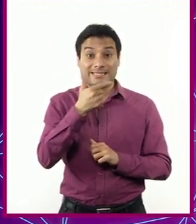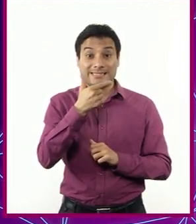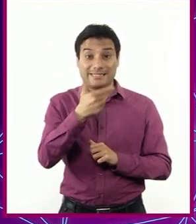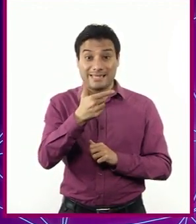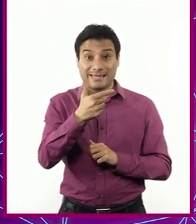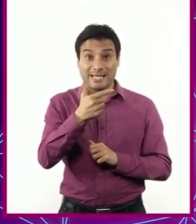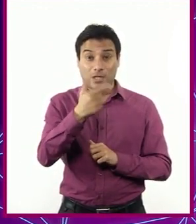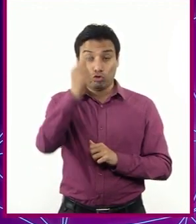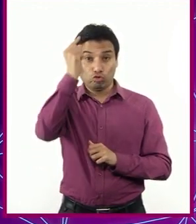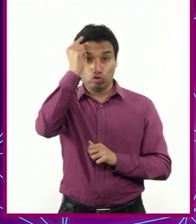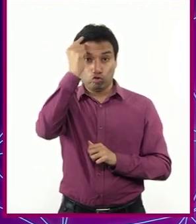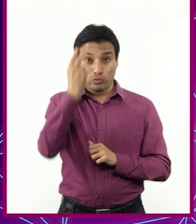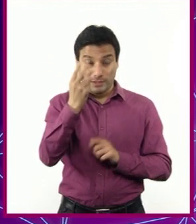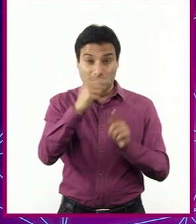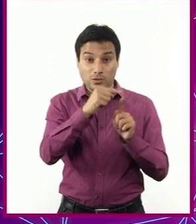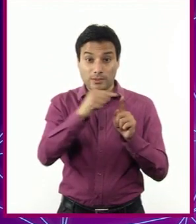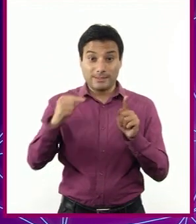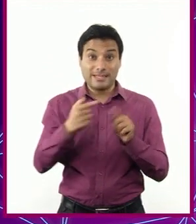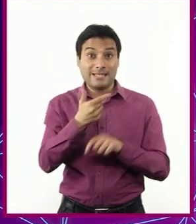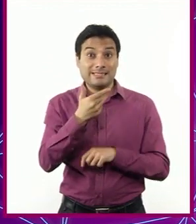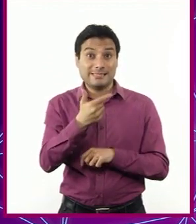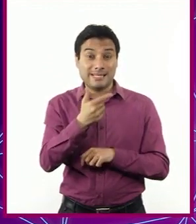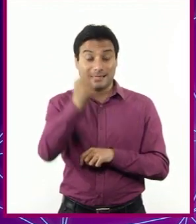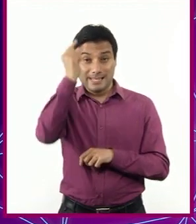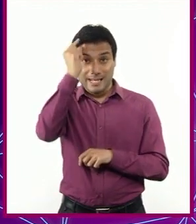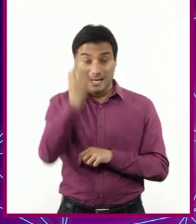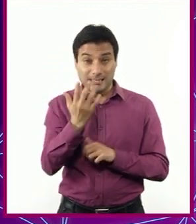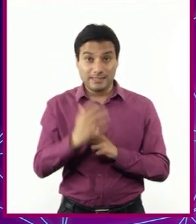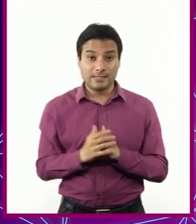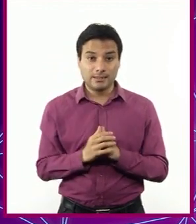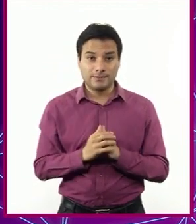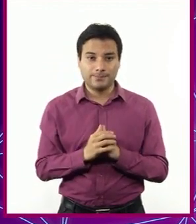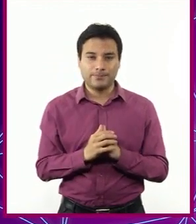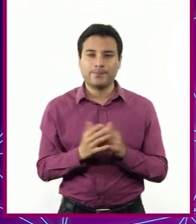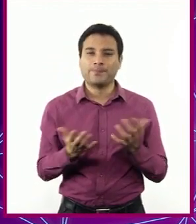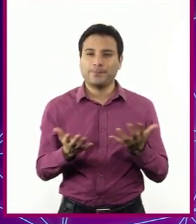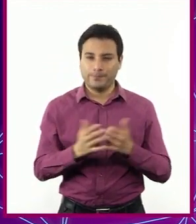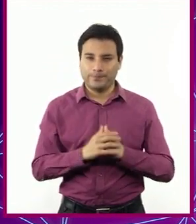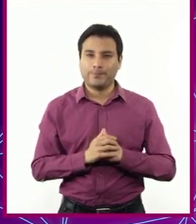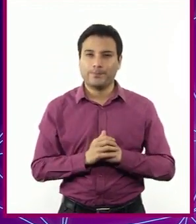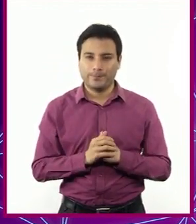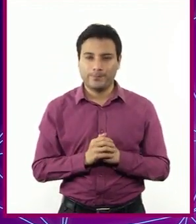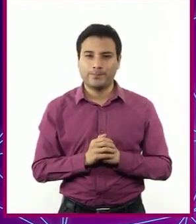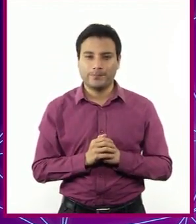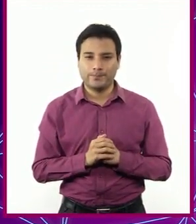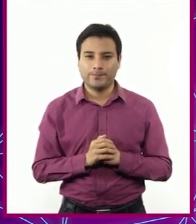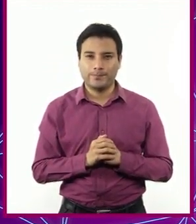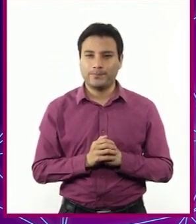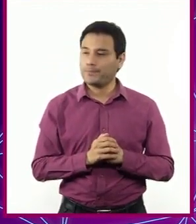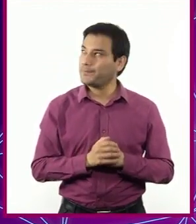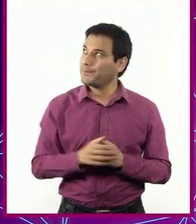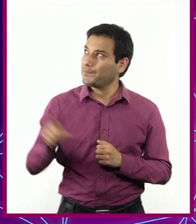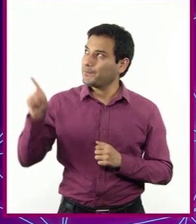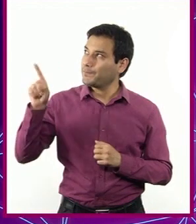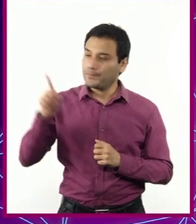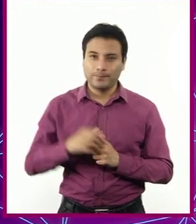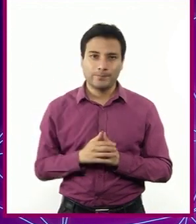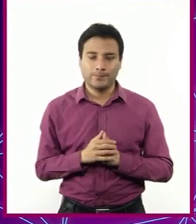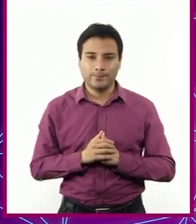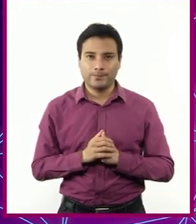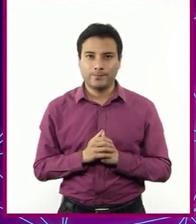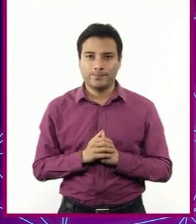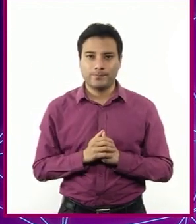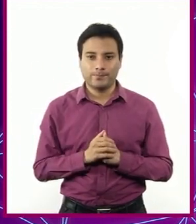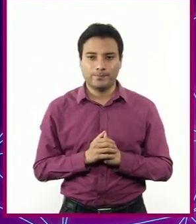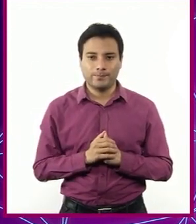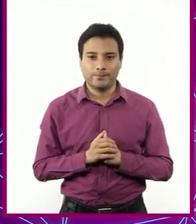quinta, observamos que 7 al cuadrado está contenido en 7 a la quinta, que se encuentra en